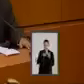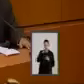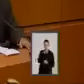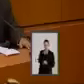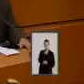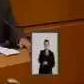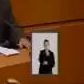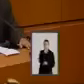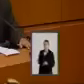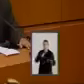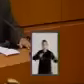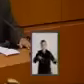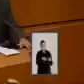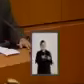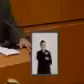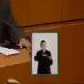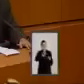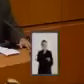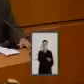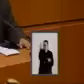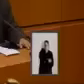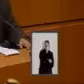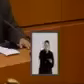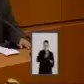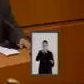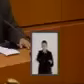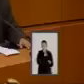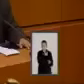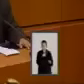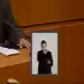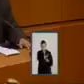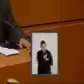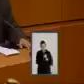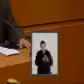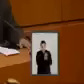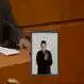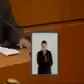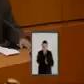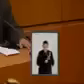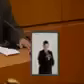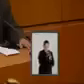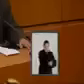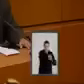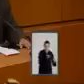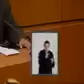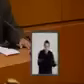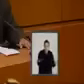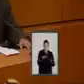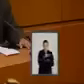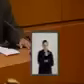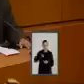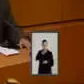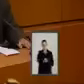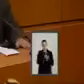de Sabios debe de participar en la elaboración de leyes. Nos han salido bien cuando hemos llamado a la Junta de Sabios, sobre todo las que tienen